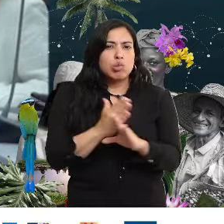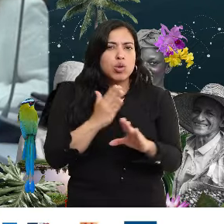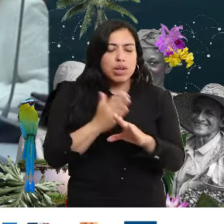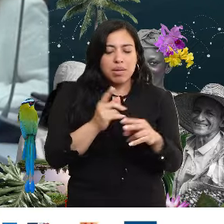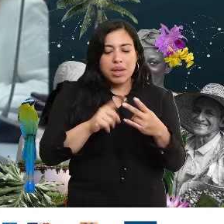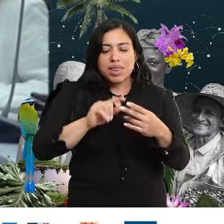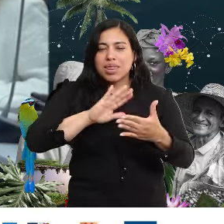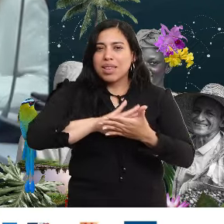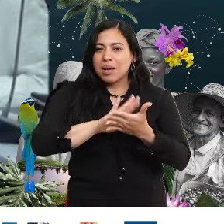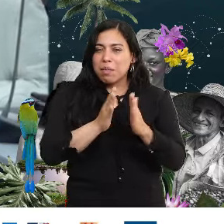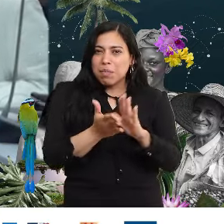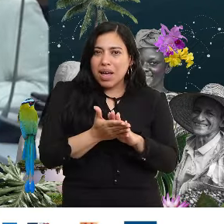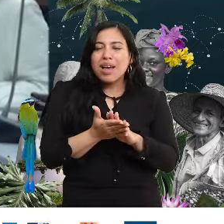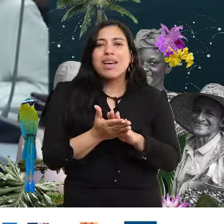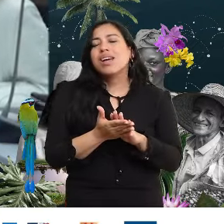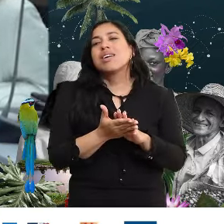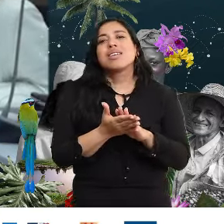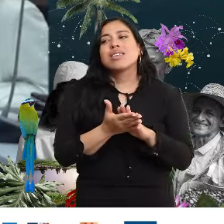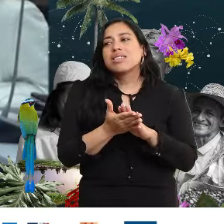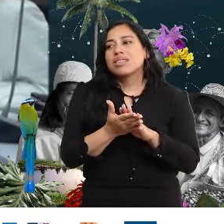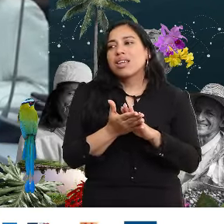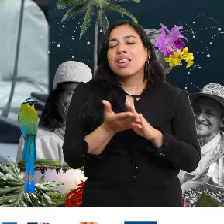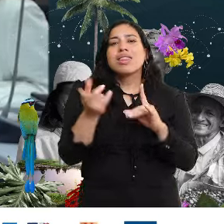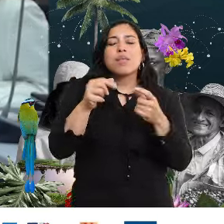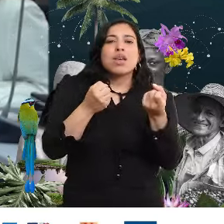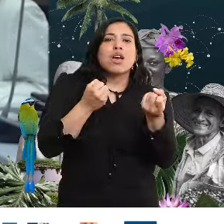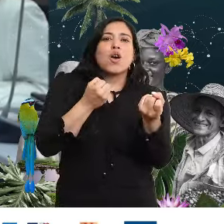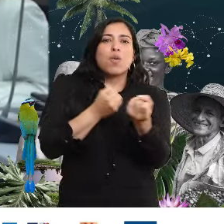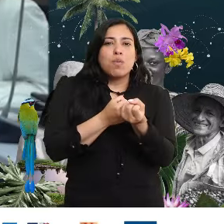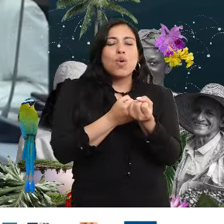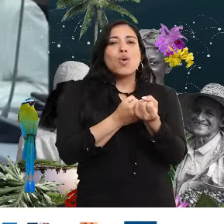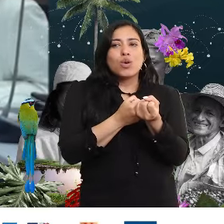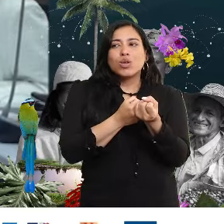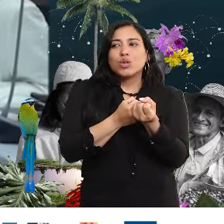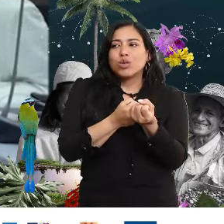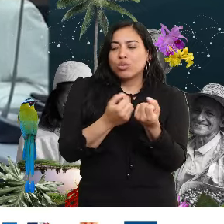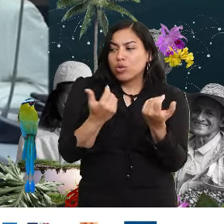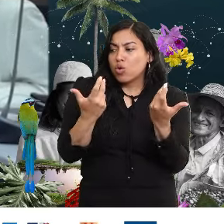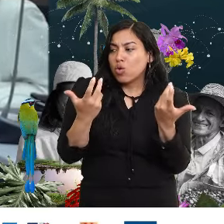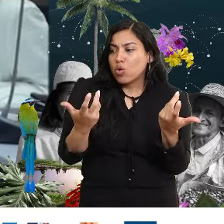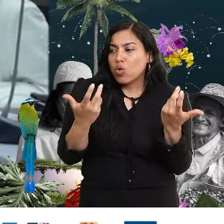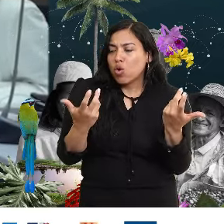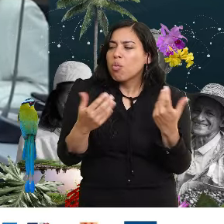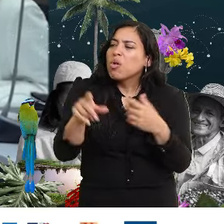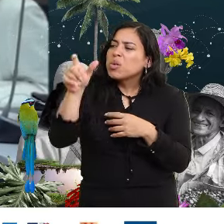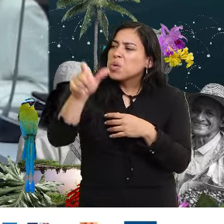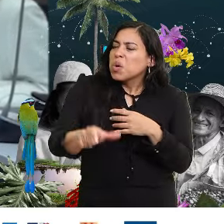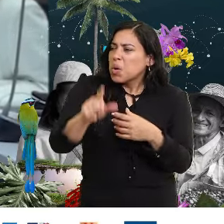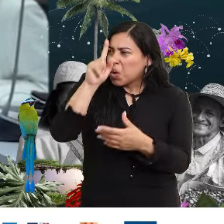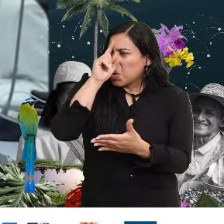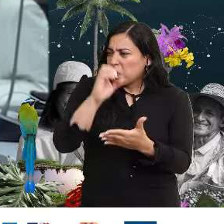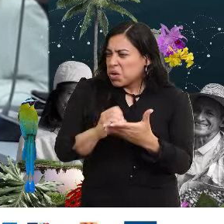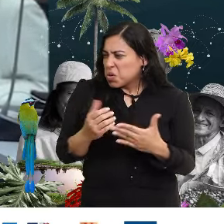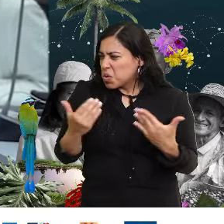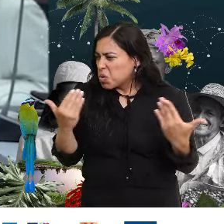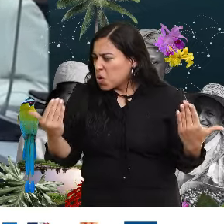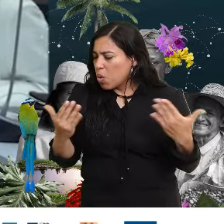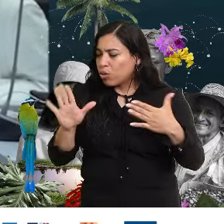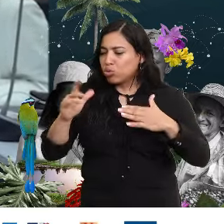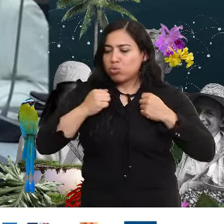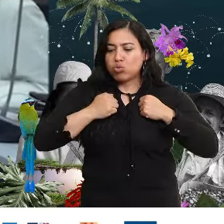paz y con el acuerdo de Cumbre en Montreal, ¿cómo lo ves tú también desde el